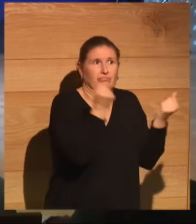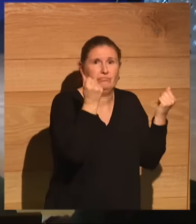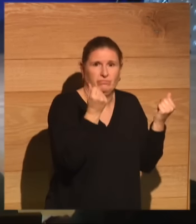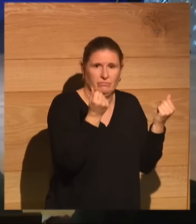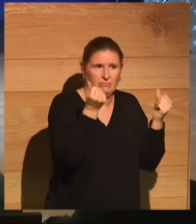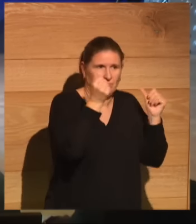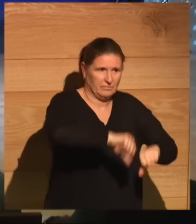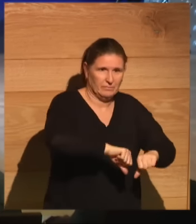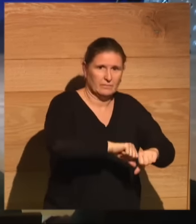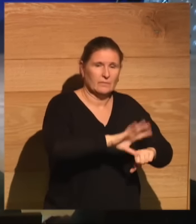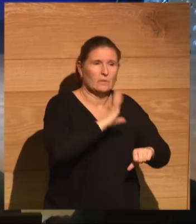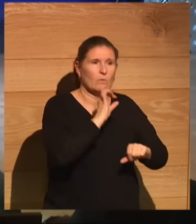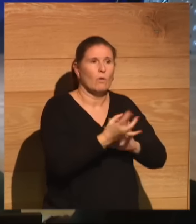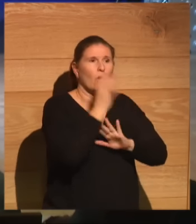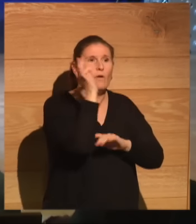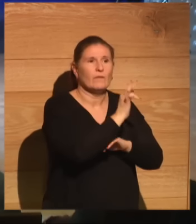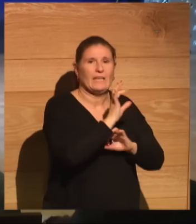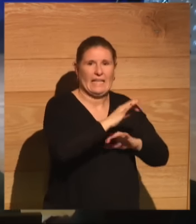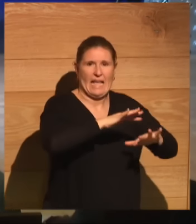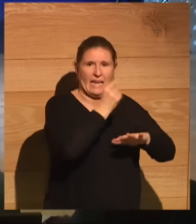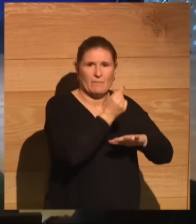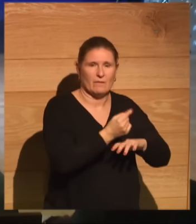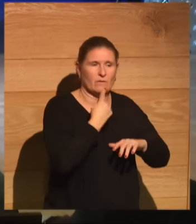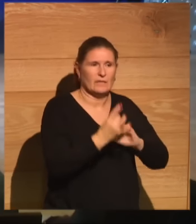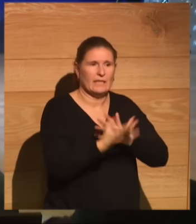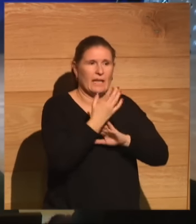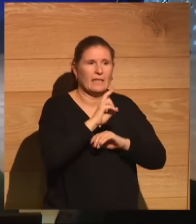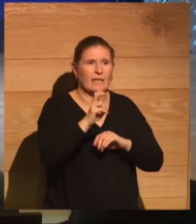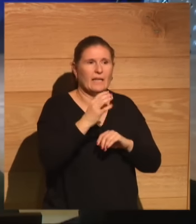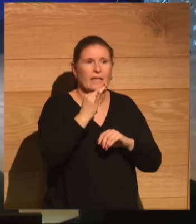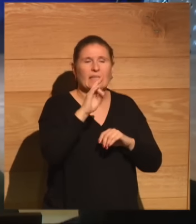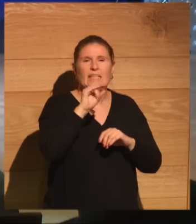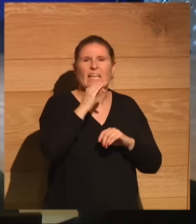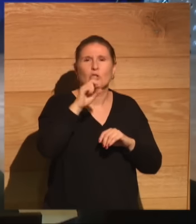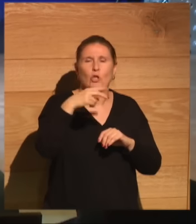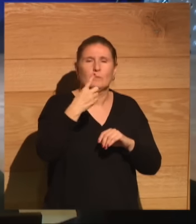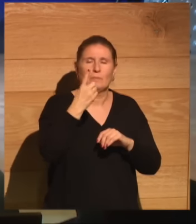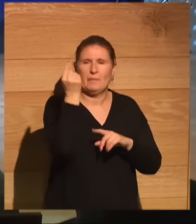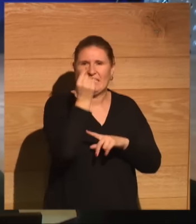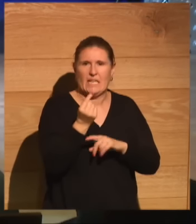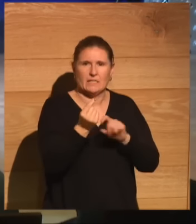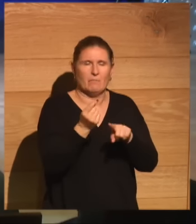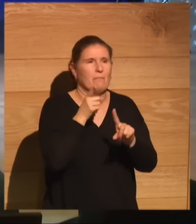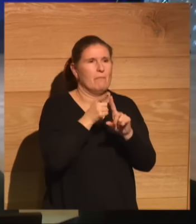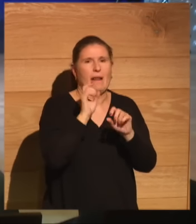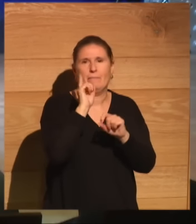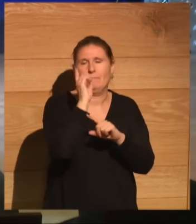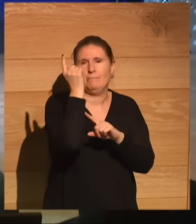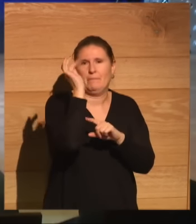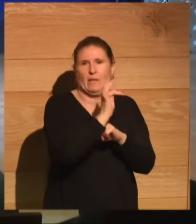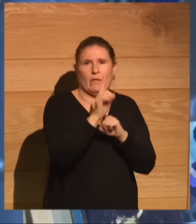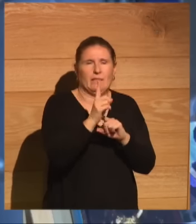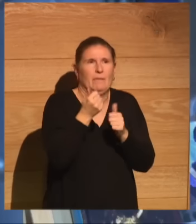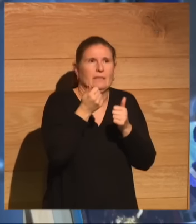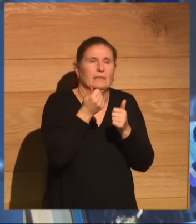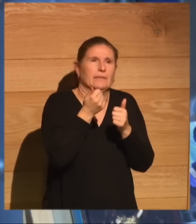como creadores de cine de animación. De hecho, crean la Touchstone Pictures esta para hacer películas ya es de personas. Más, eso es